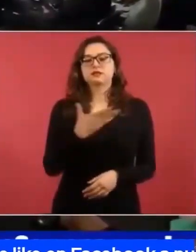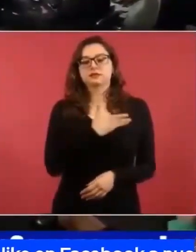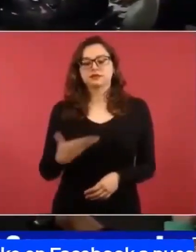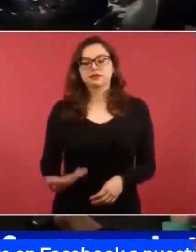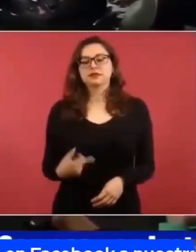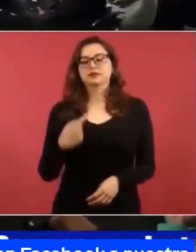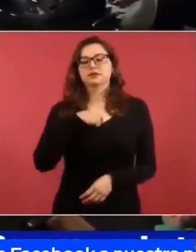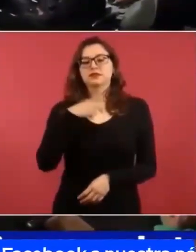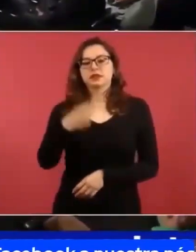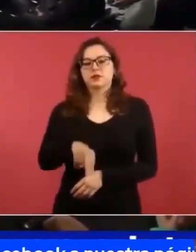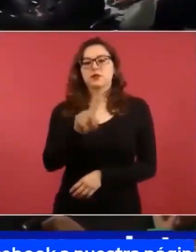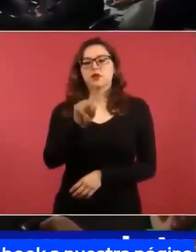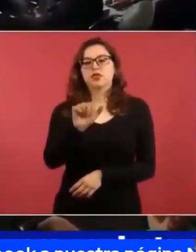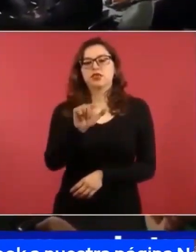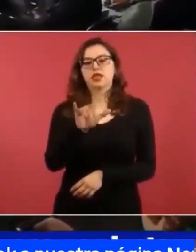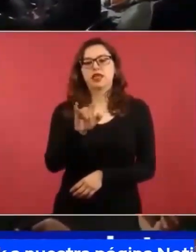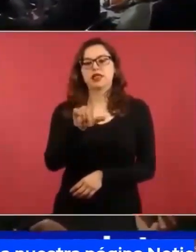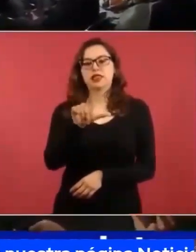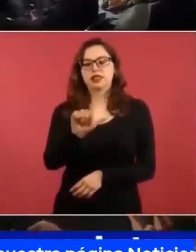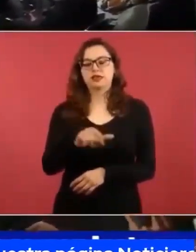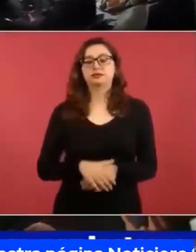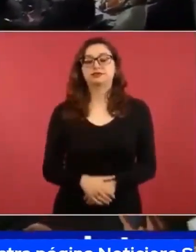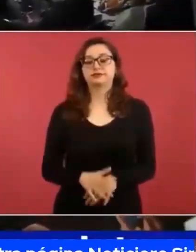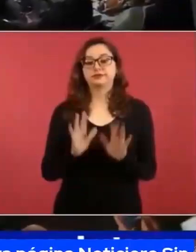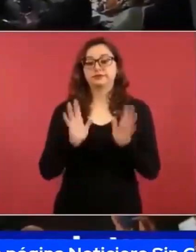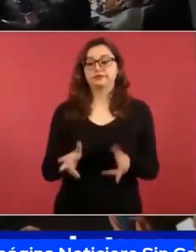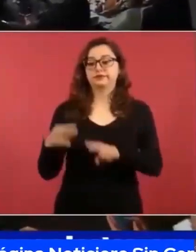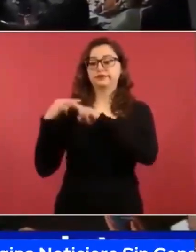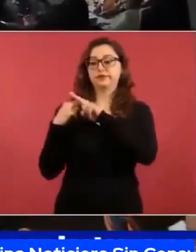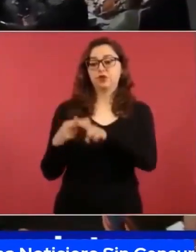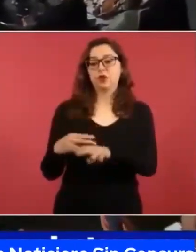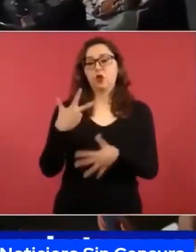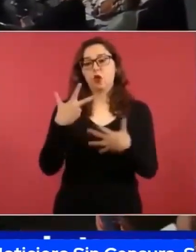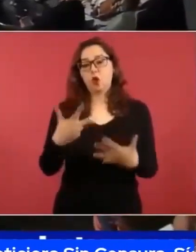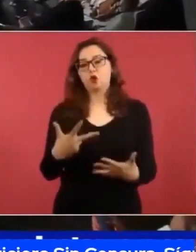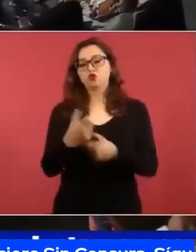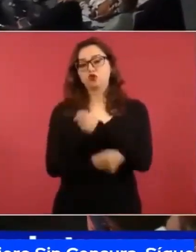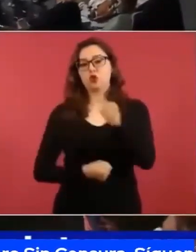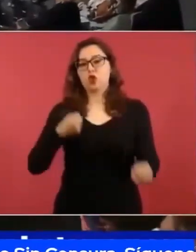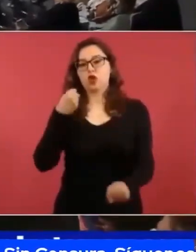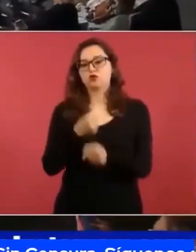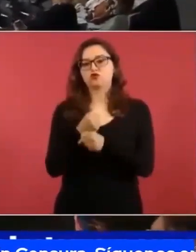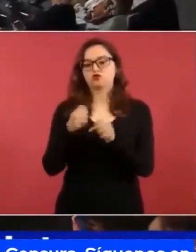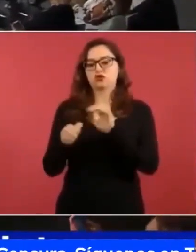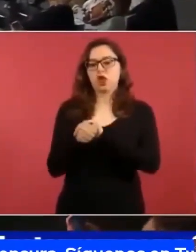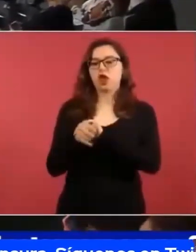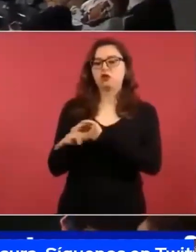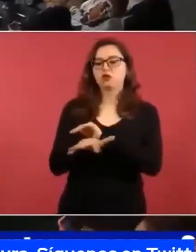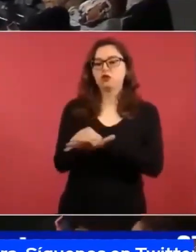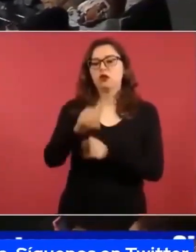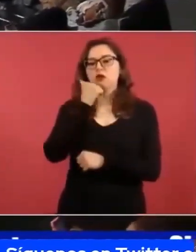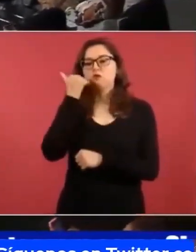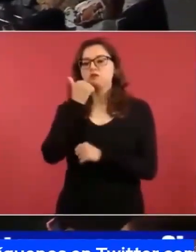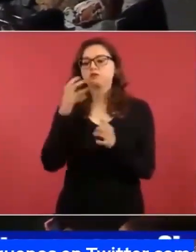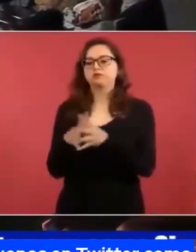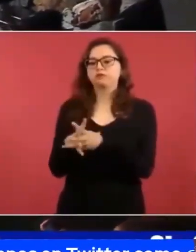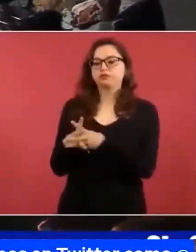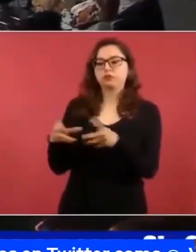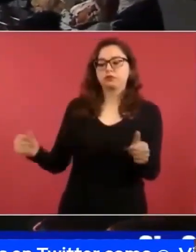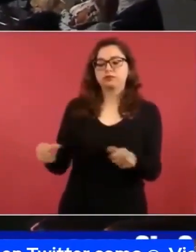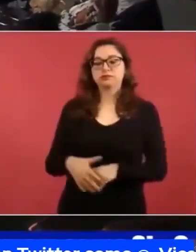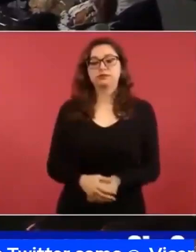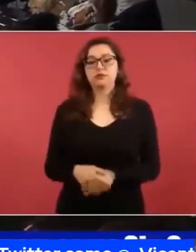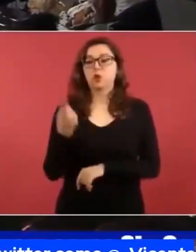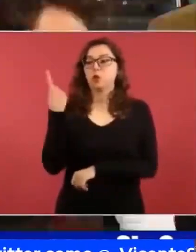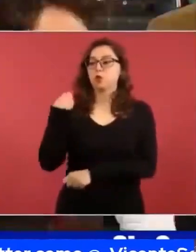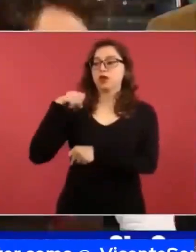Habla, estos 8 años del tema de Ayotzinapa. La semana pasada se enfatizaba sobre el asunto de la actuación de los jueces en torno a